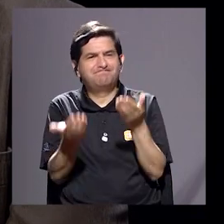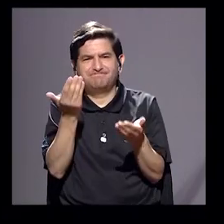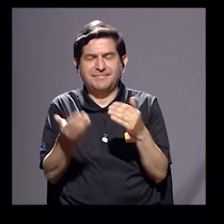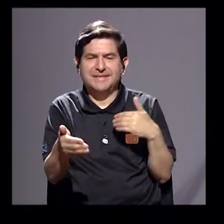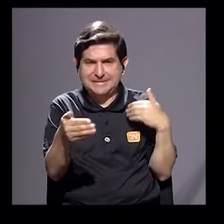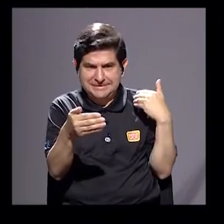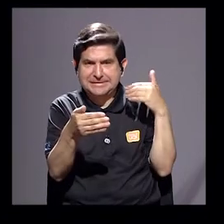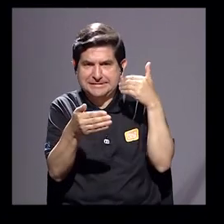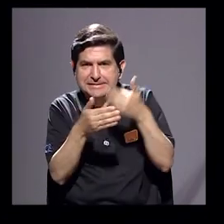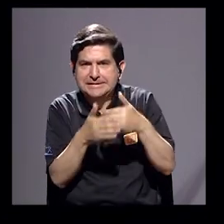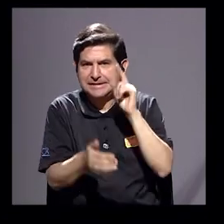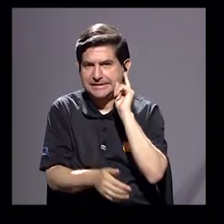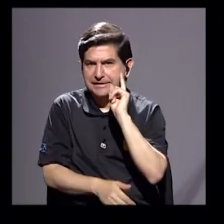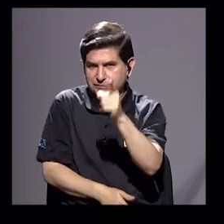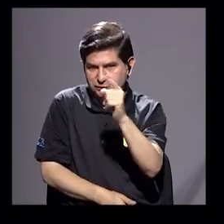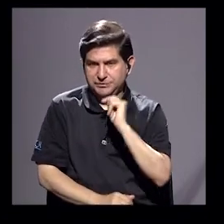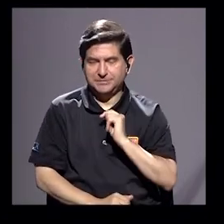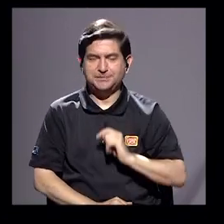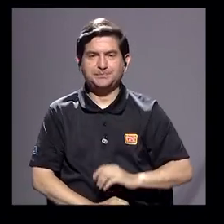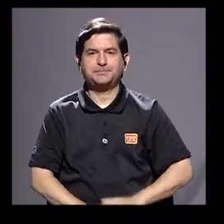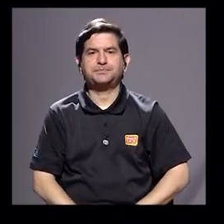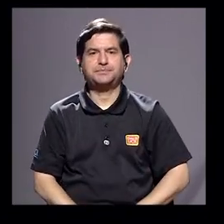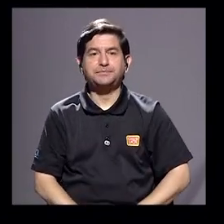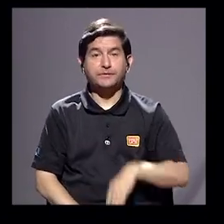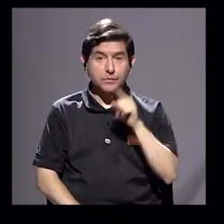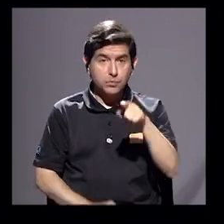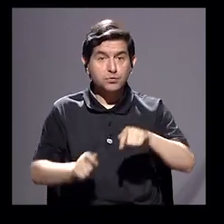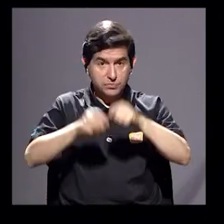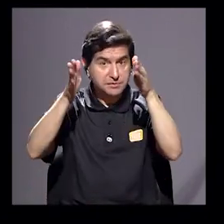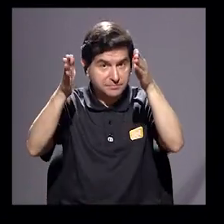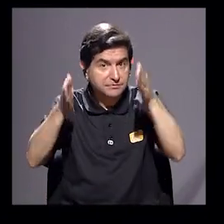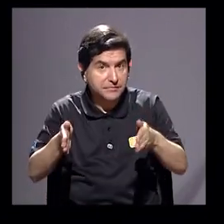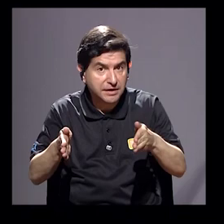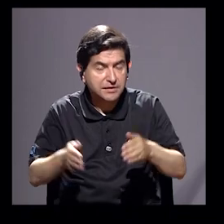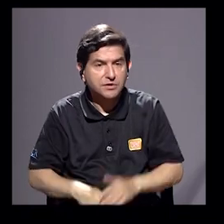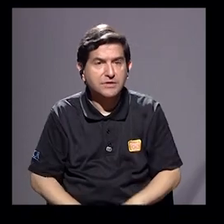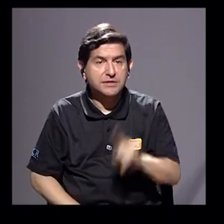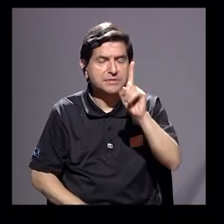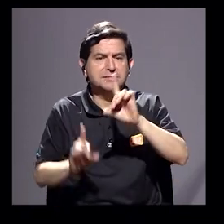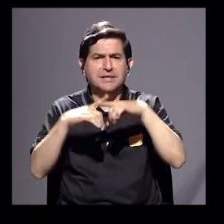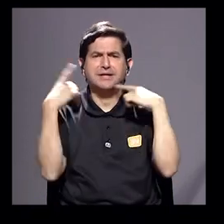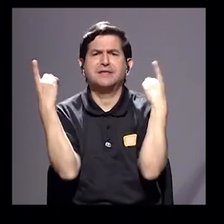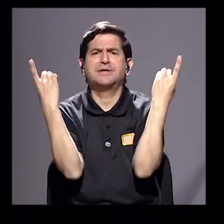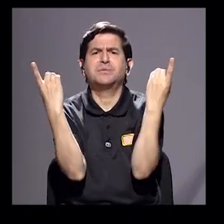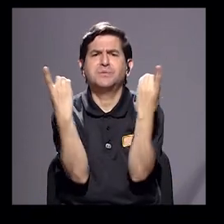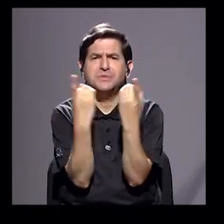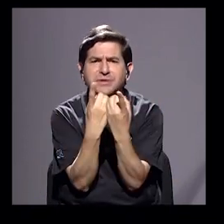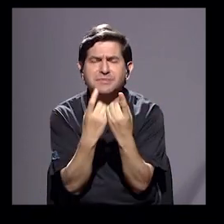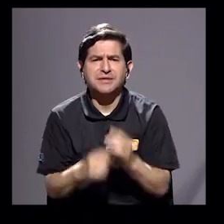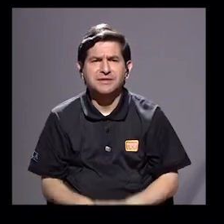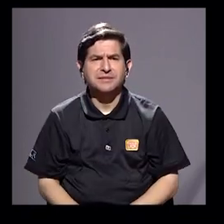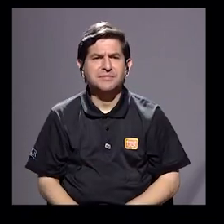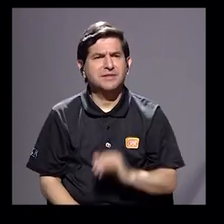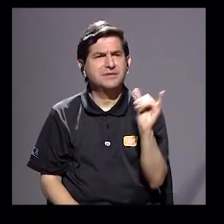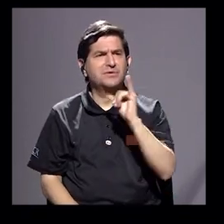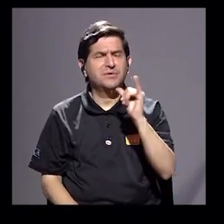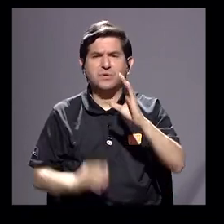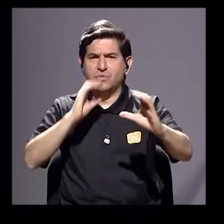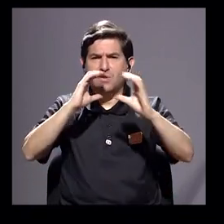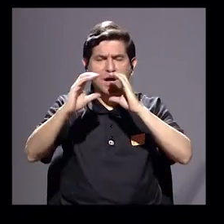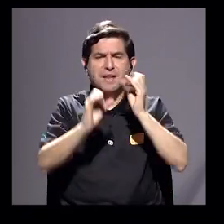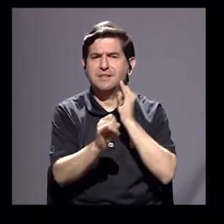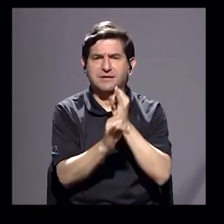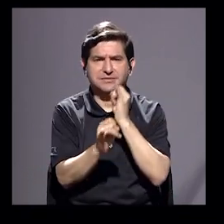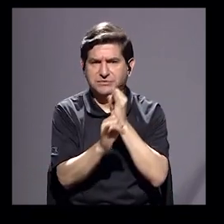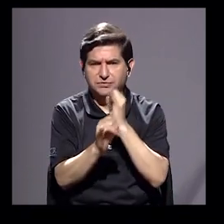cercana para usted como periodista dentro de un departamento que hace de algún modo también comunicación